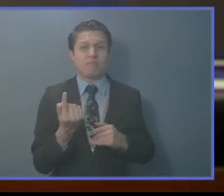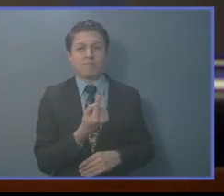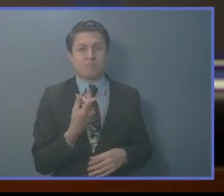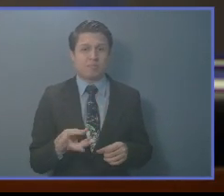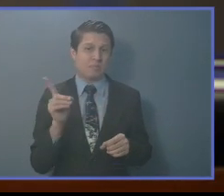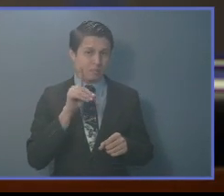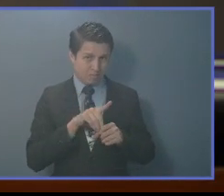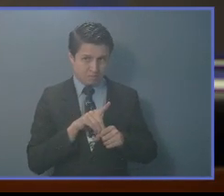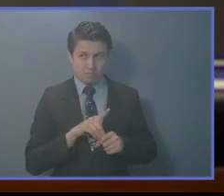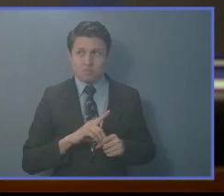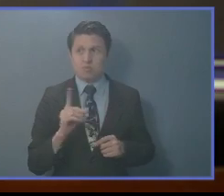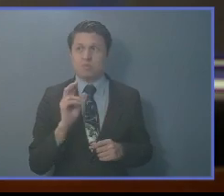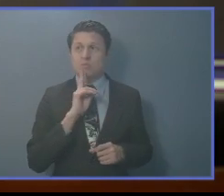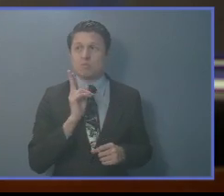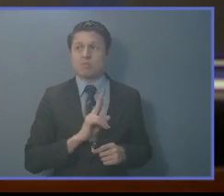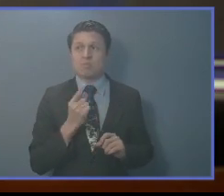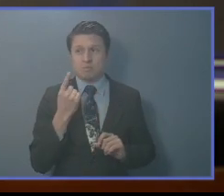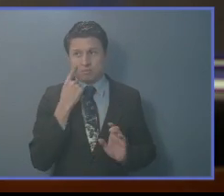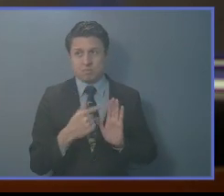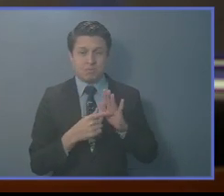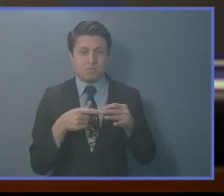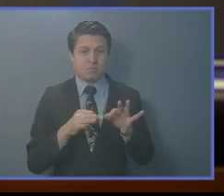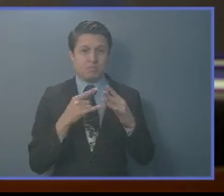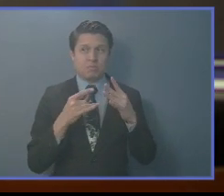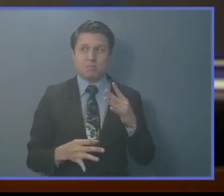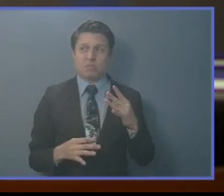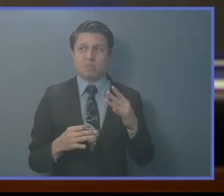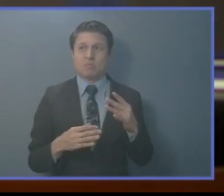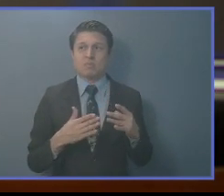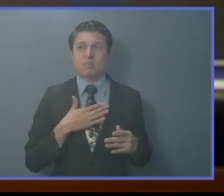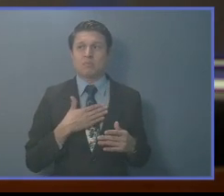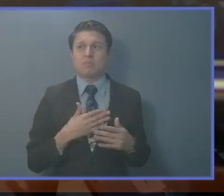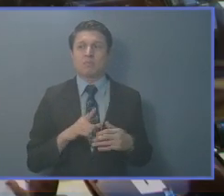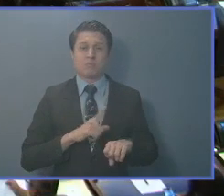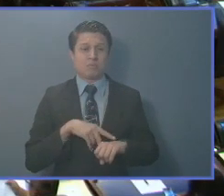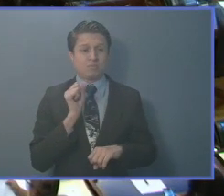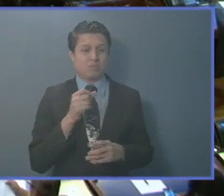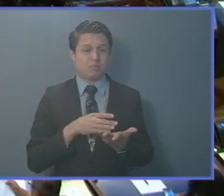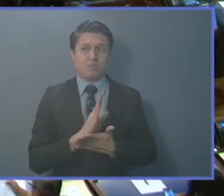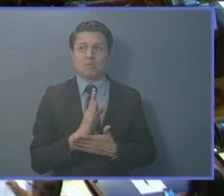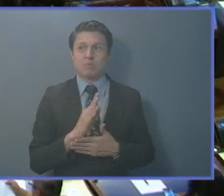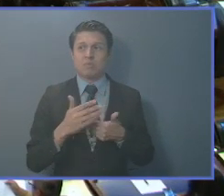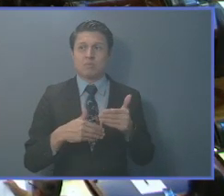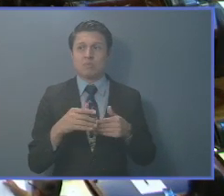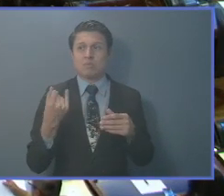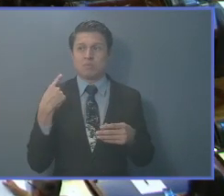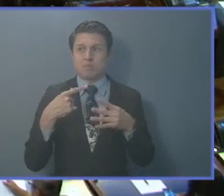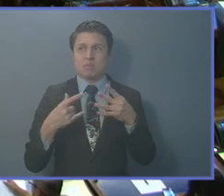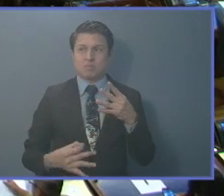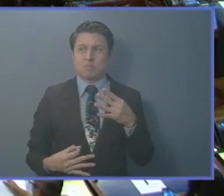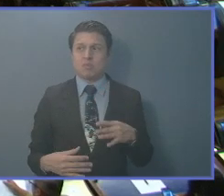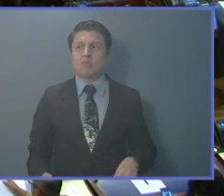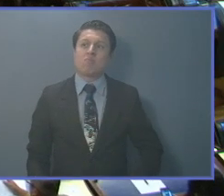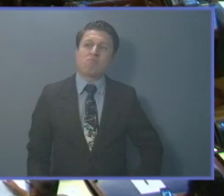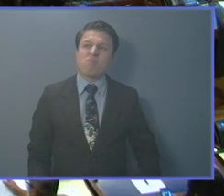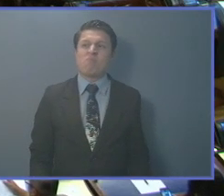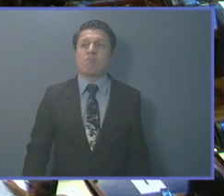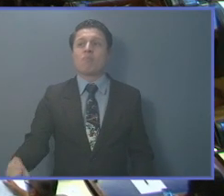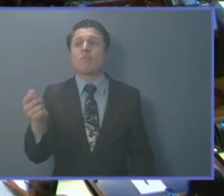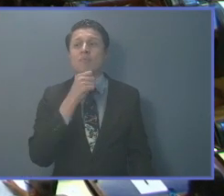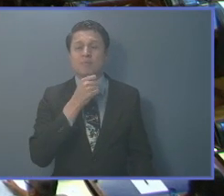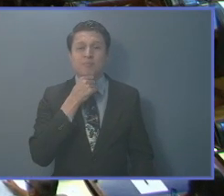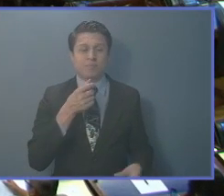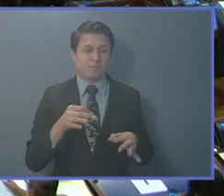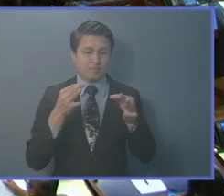no estarán obligadas a la comparecencia de ley para el goce de su pensión durante la vigencia de este decreto. Información